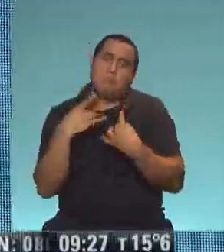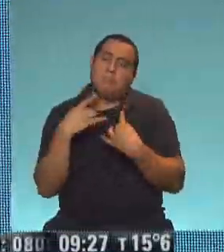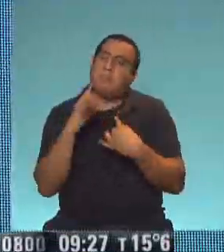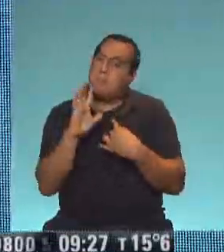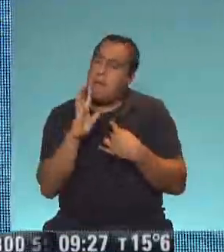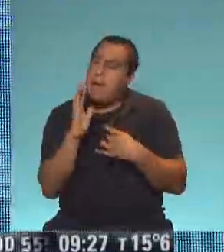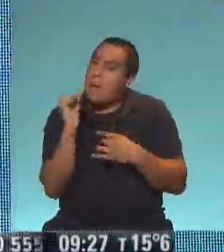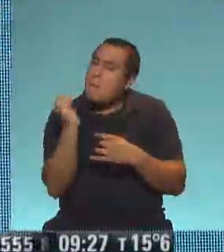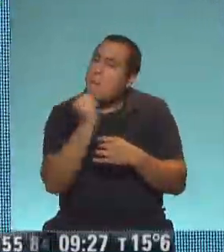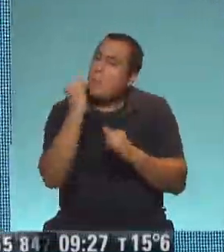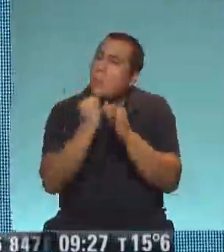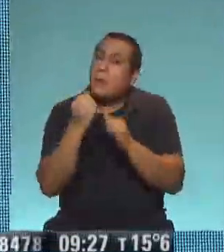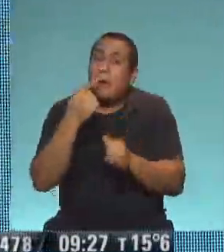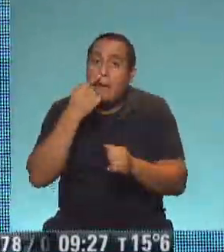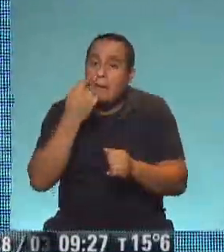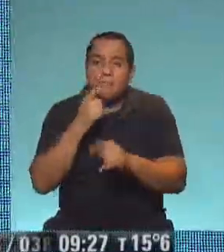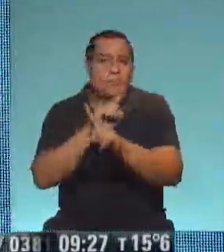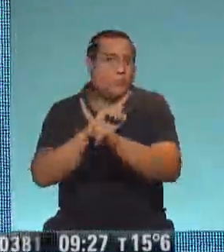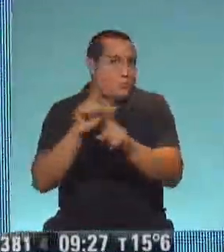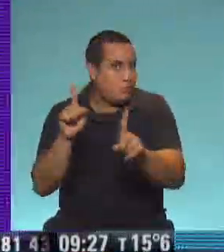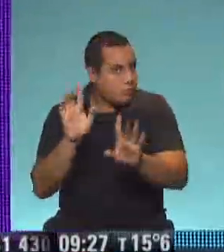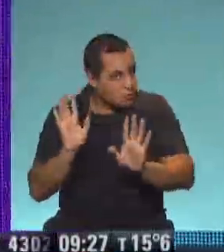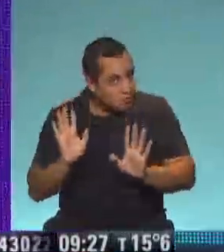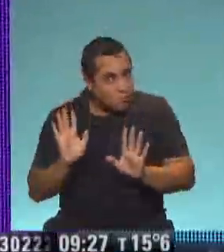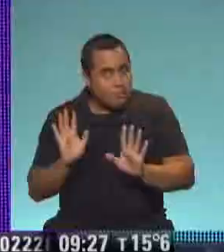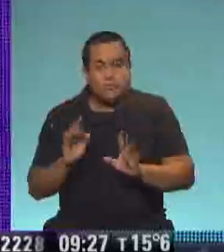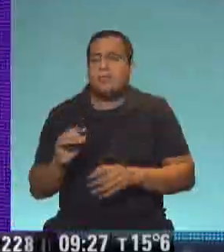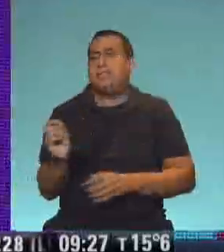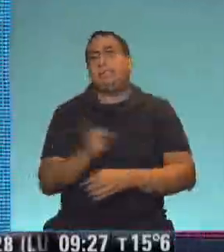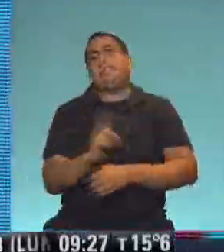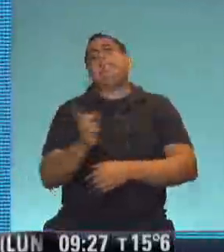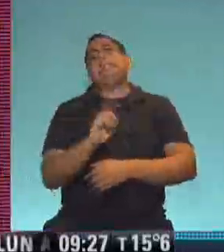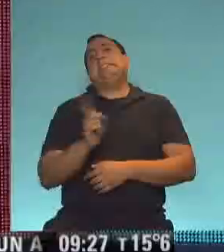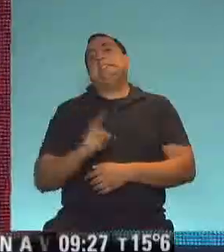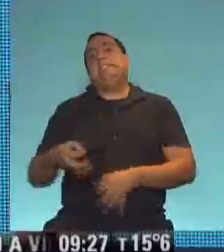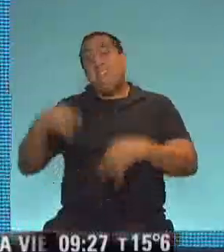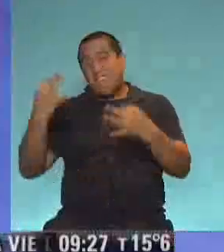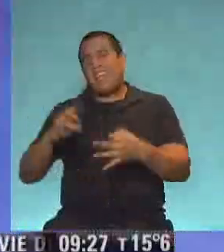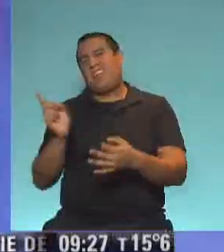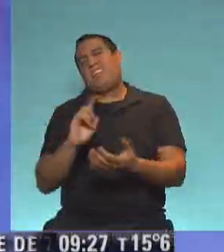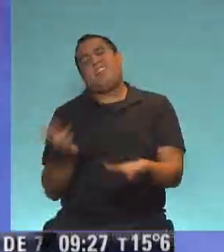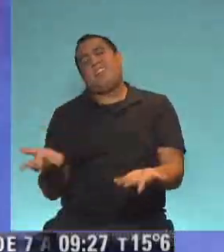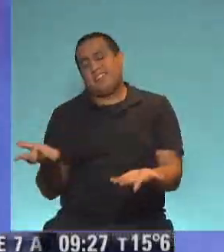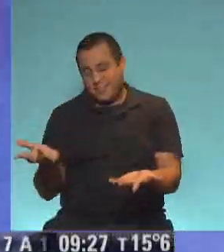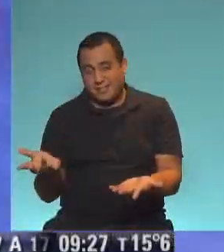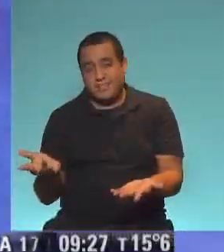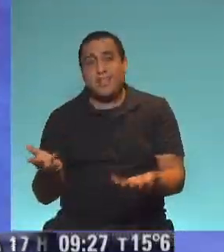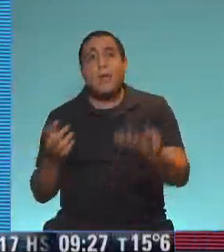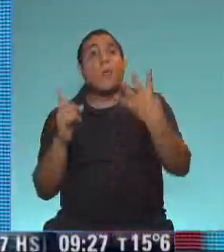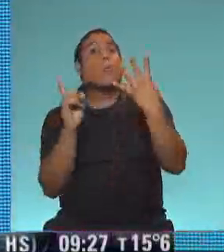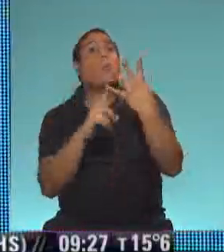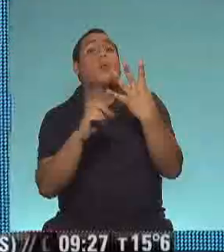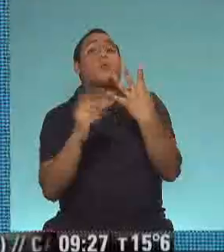muy importante, no saques pan del horno, que eso no está bien, ¿eh? No, manito, eso no es chido, no es chido. Claro, la recomendación